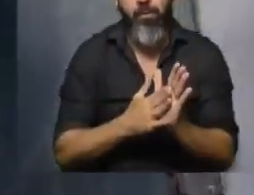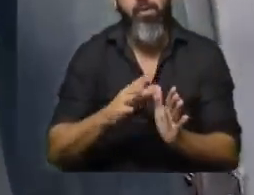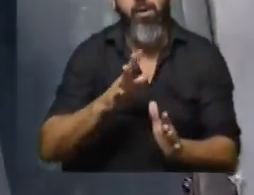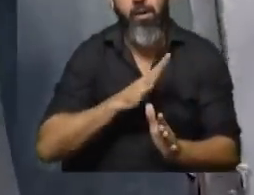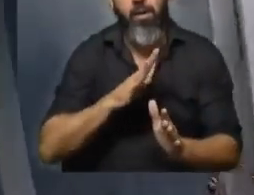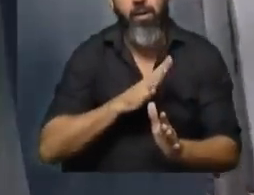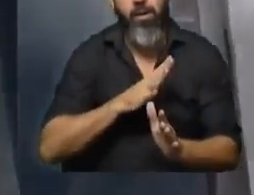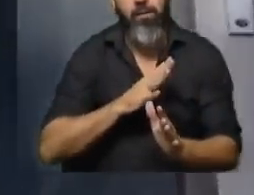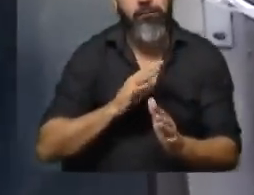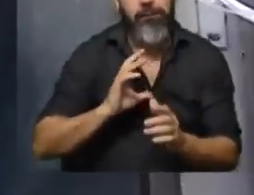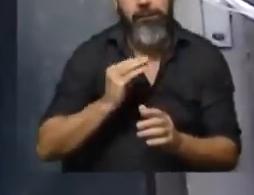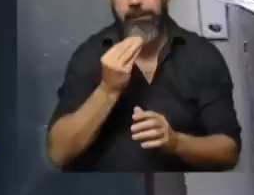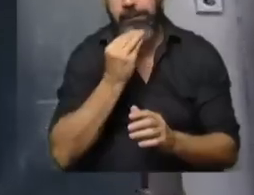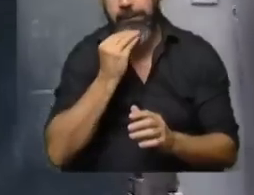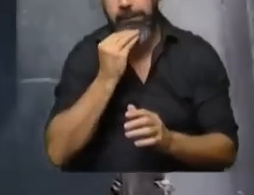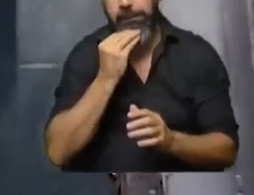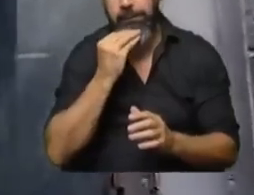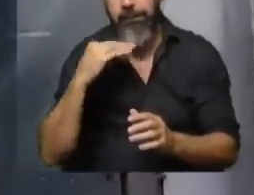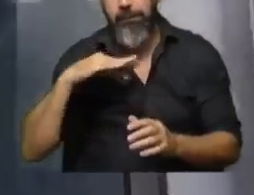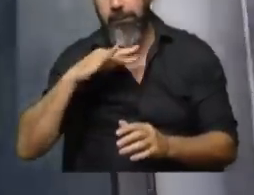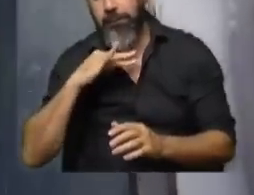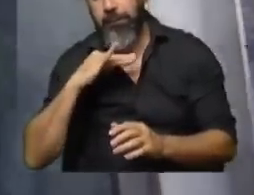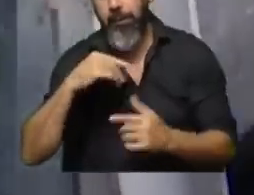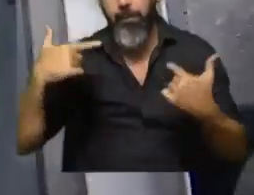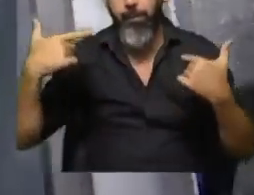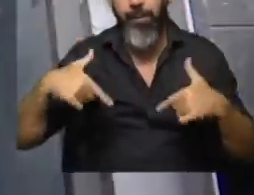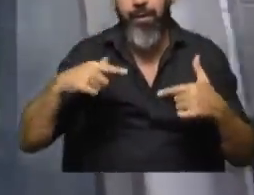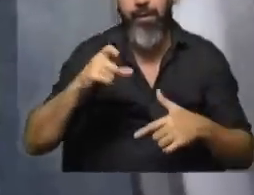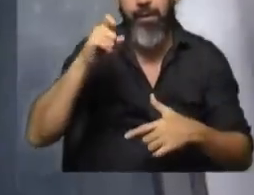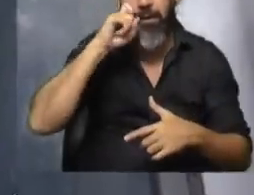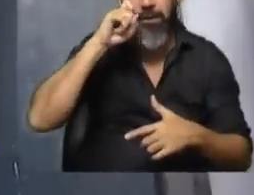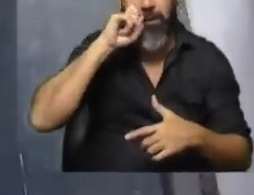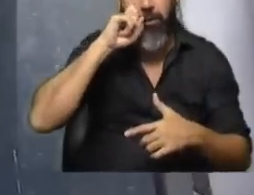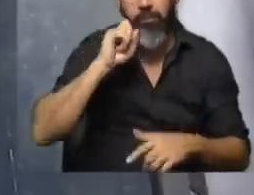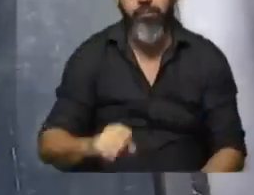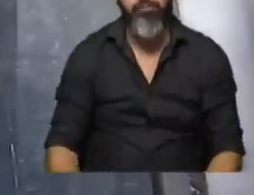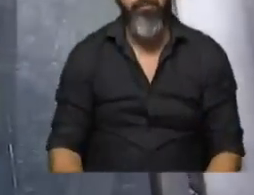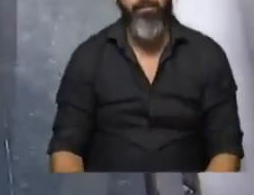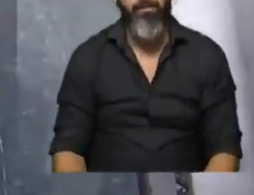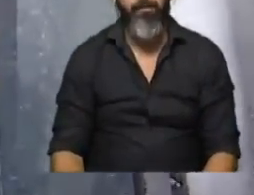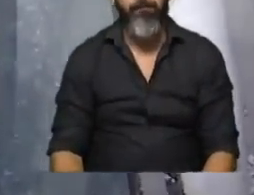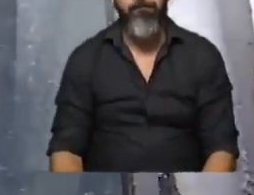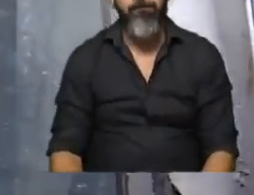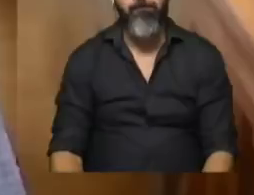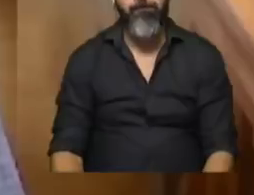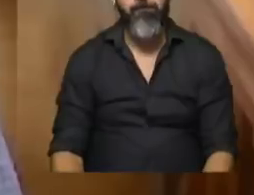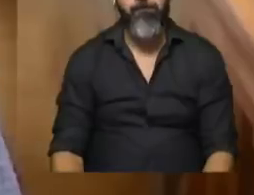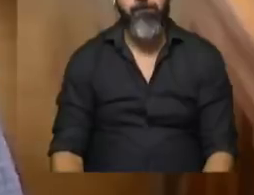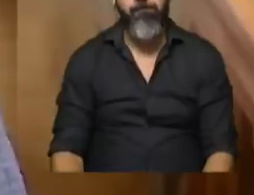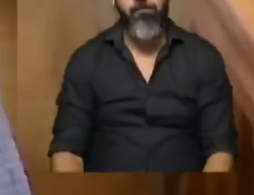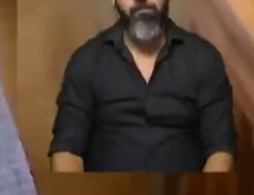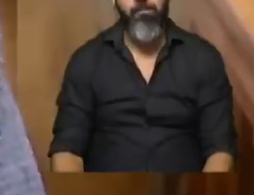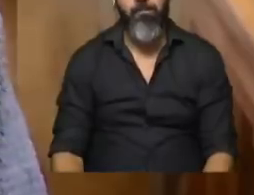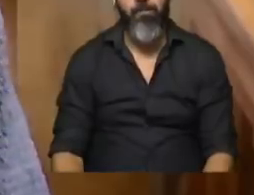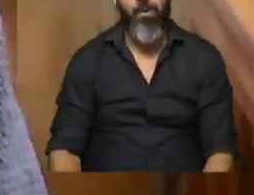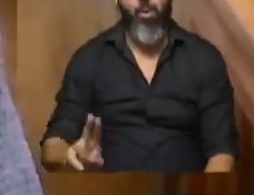una operación de engaño al Ministerio de turismo como institución y